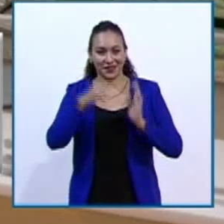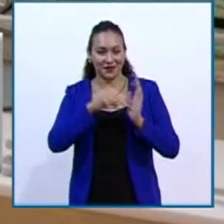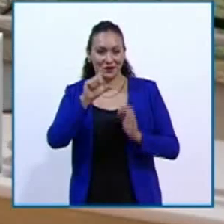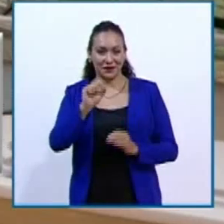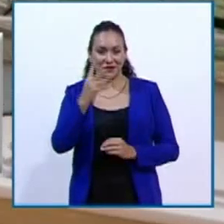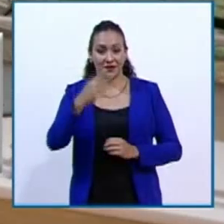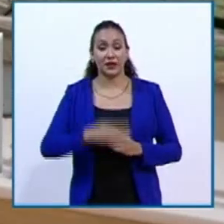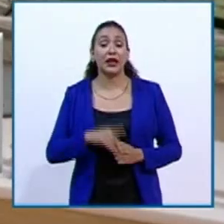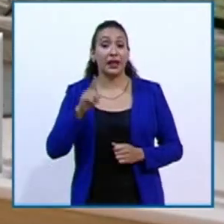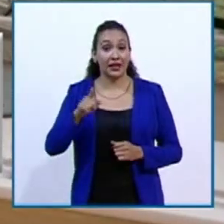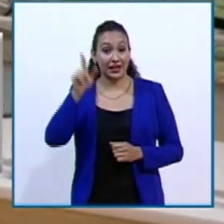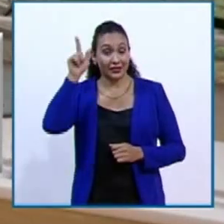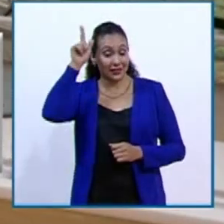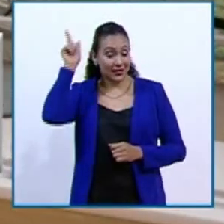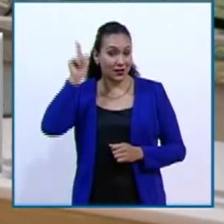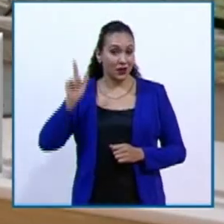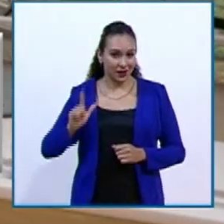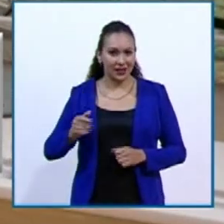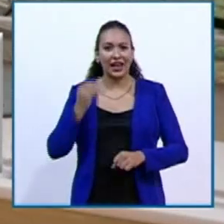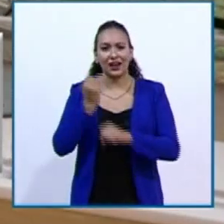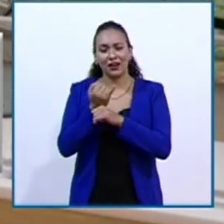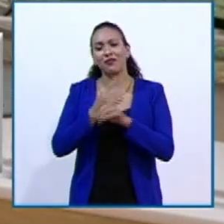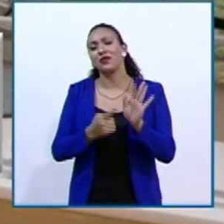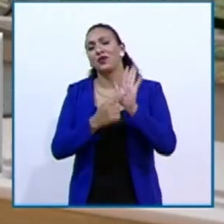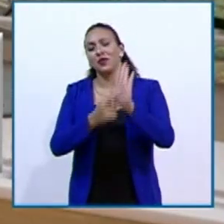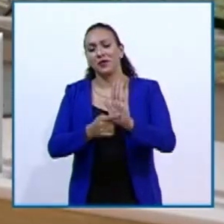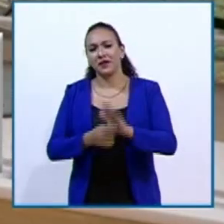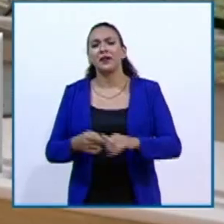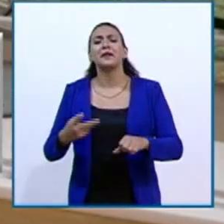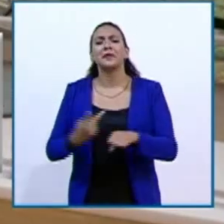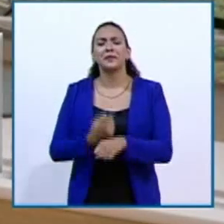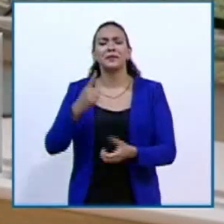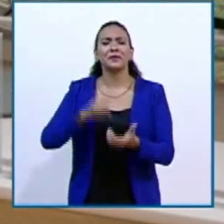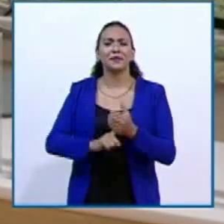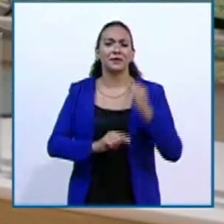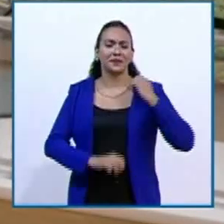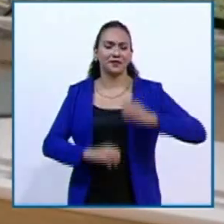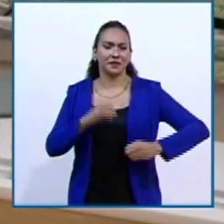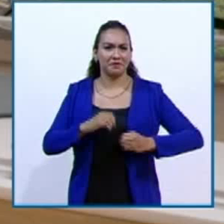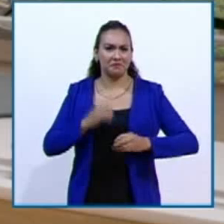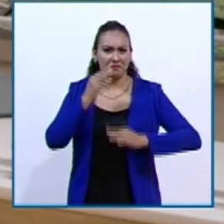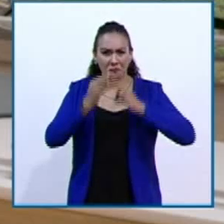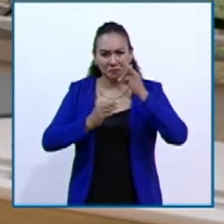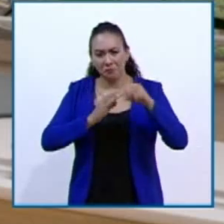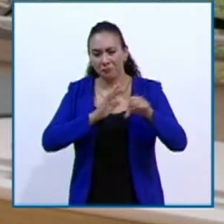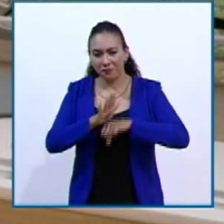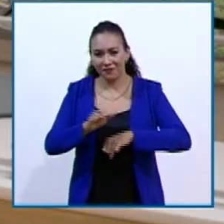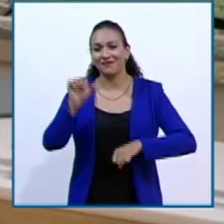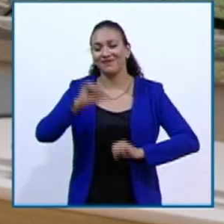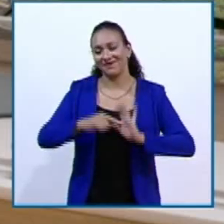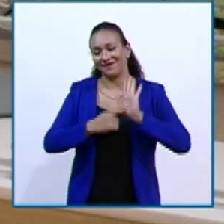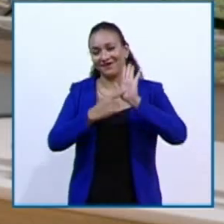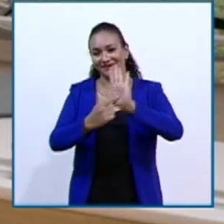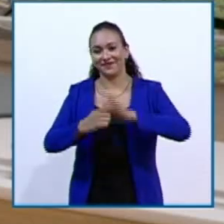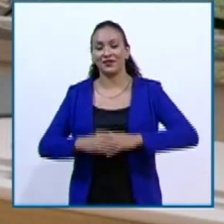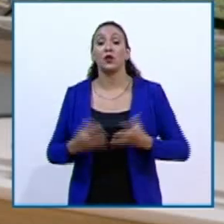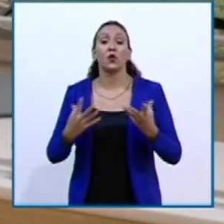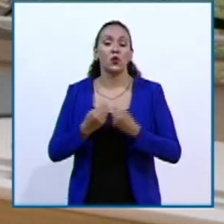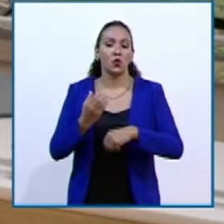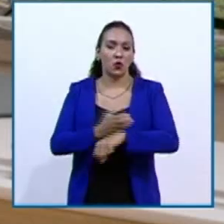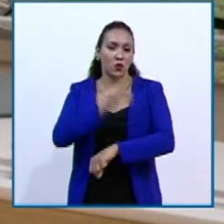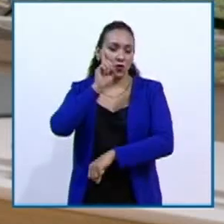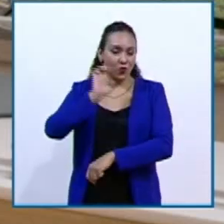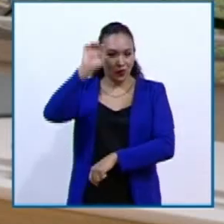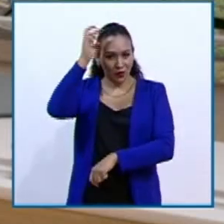Lorena Sánchez Cabrera y tendré el gusto en los próximos minutos de presentarle la información más reciente del Poder Judicial de la Federación junto a mi